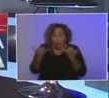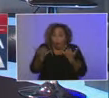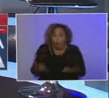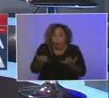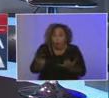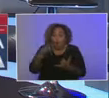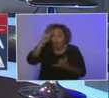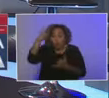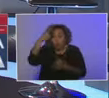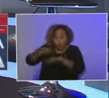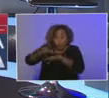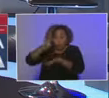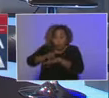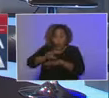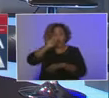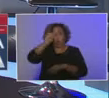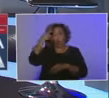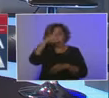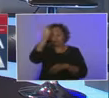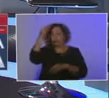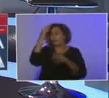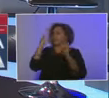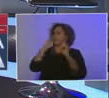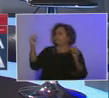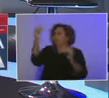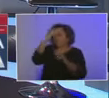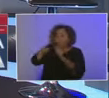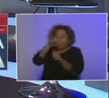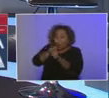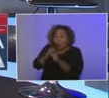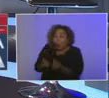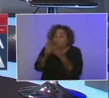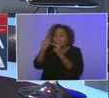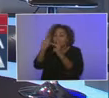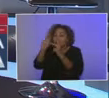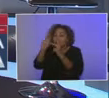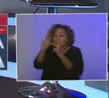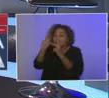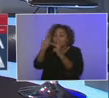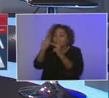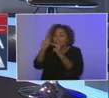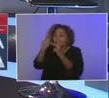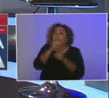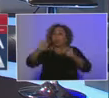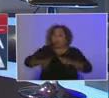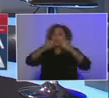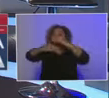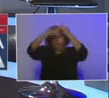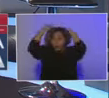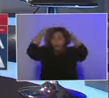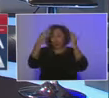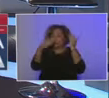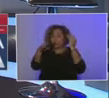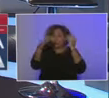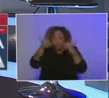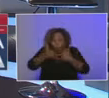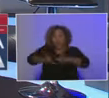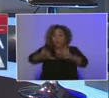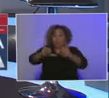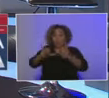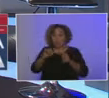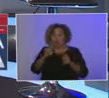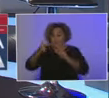el gobierno central y el gobierno federal, nadie sabe con exactitud cuánta gente todavía vive con toldos azules. Y